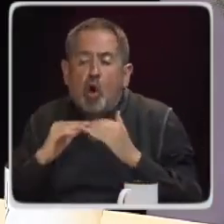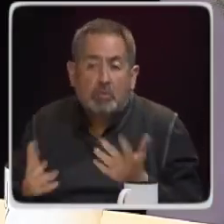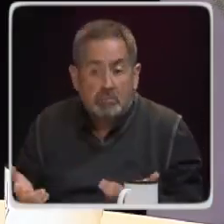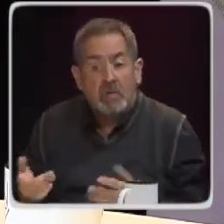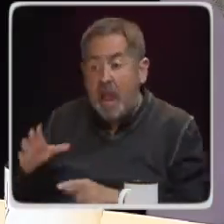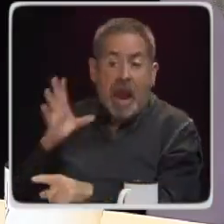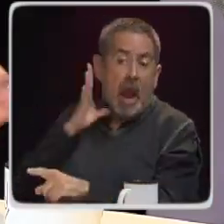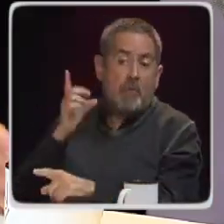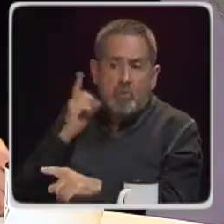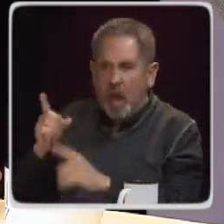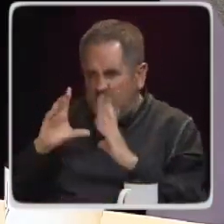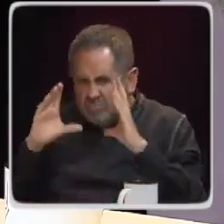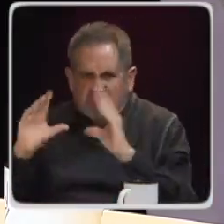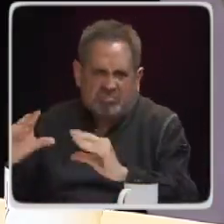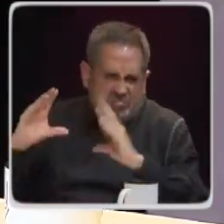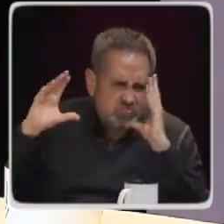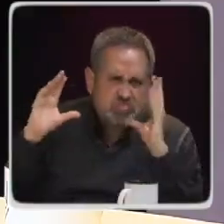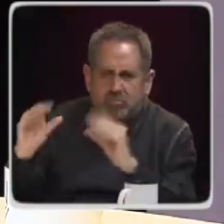¿cuál es tu